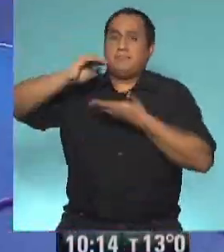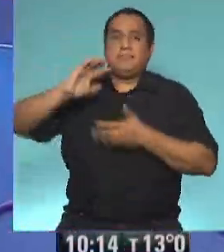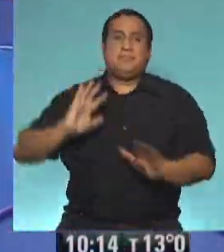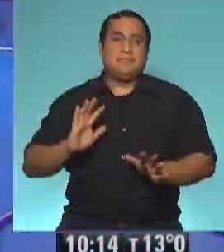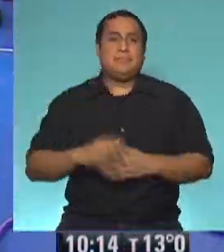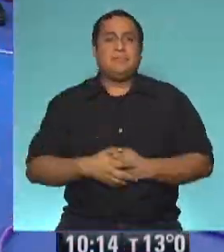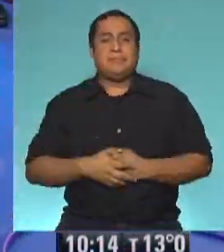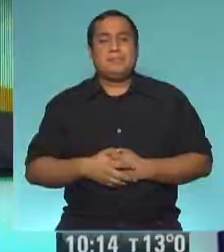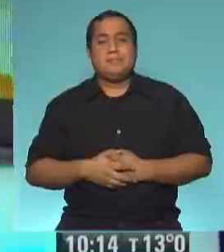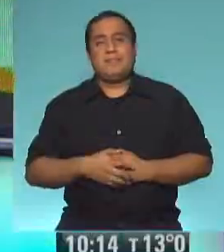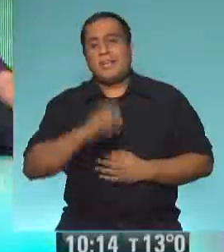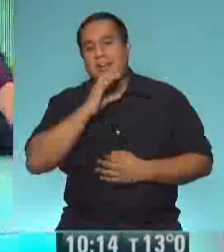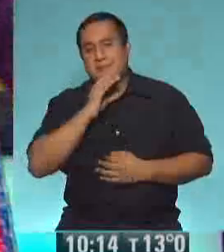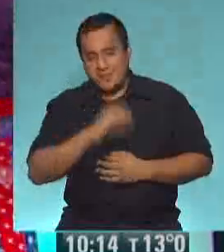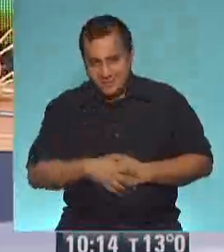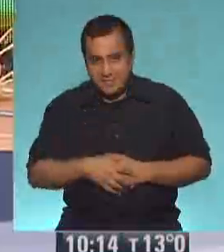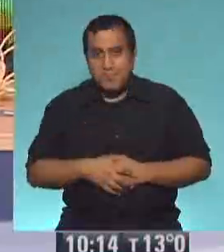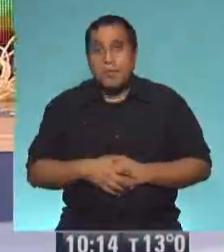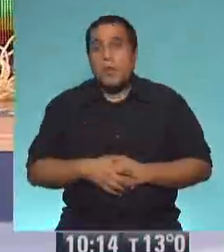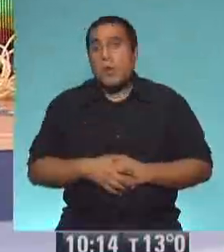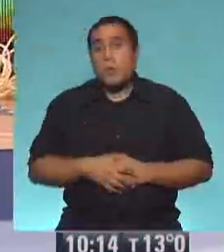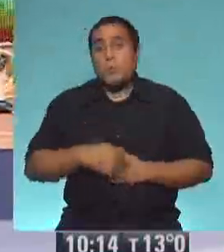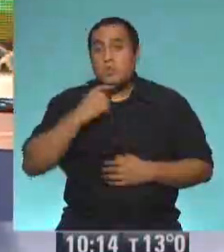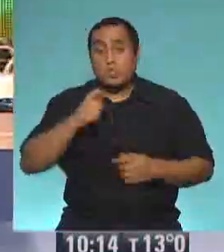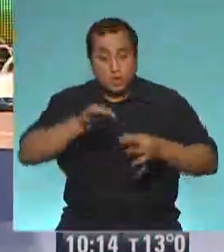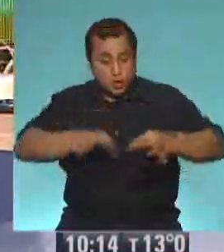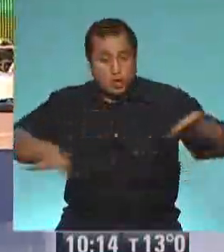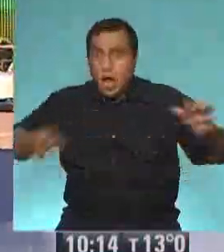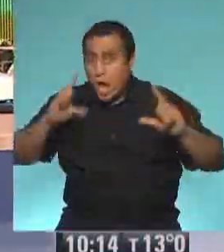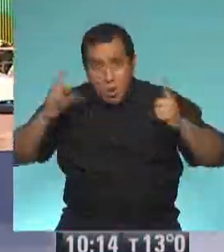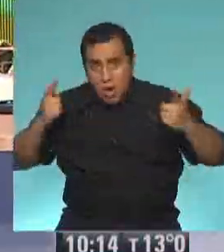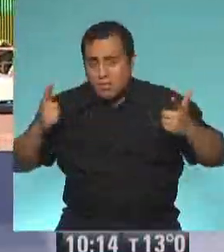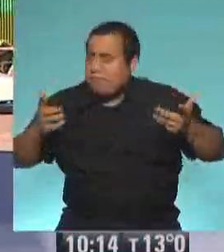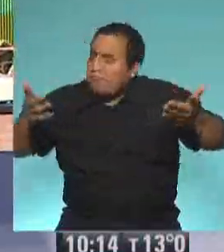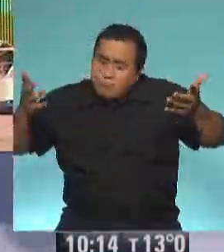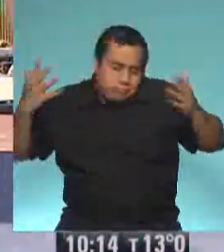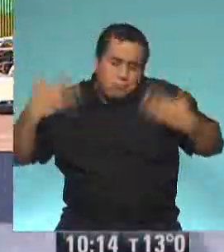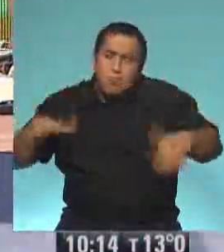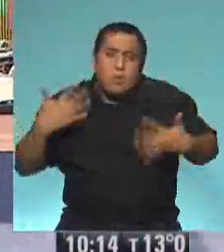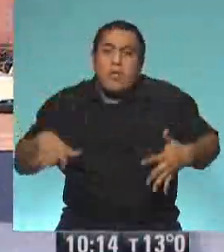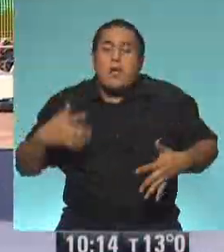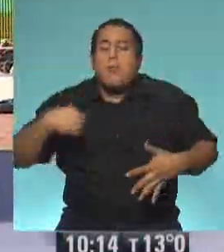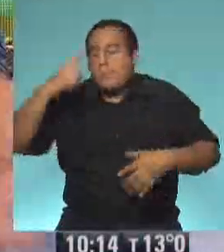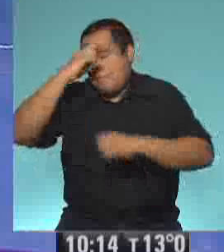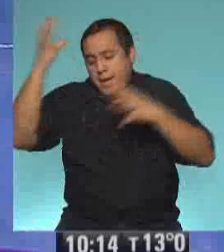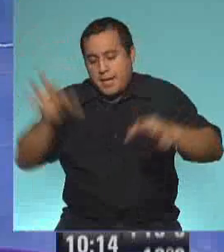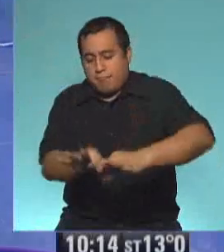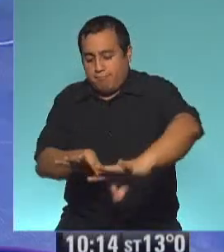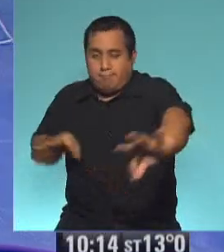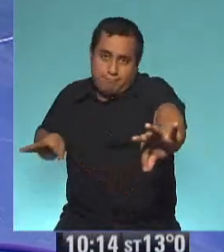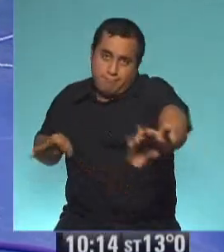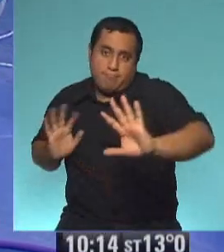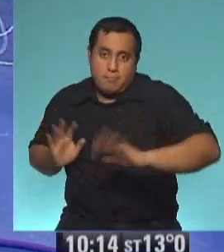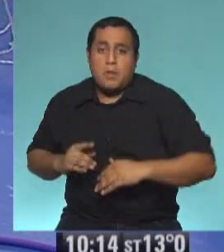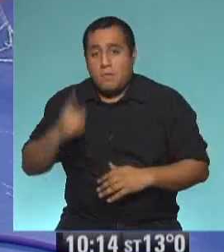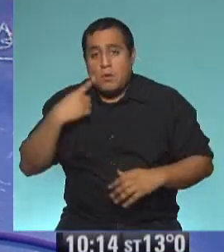salame. Si no tenés soga, no te preocupes porque también podés hacer una línea imaginaria. Claro. Pero esta, ya